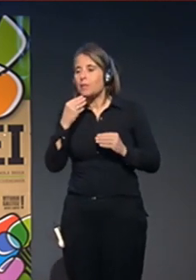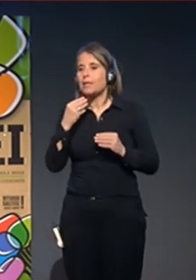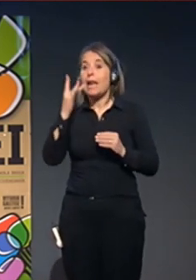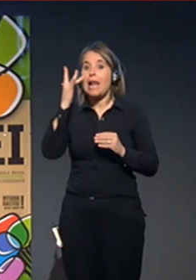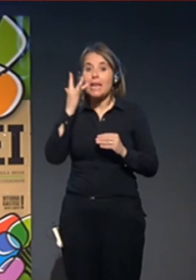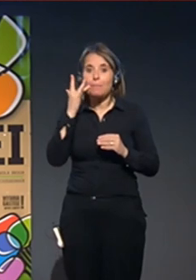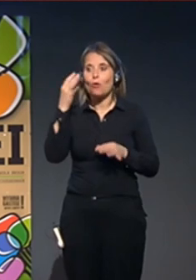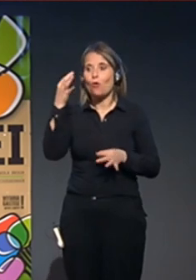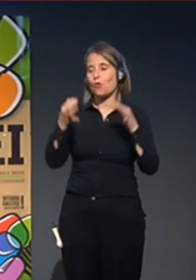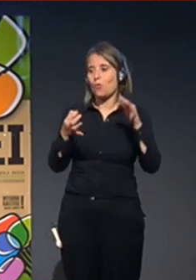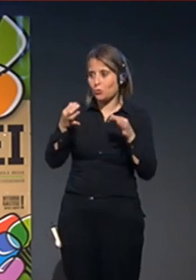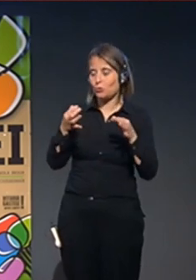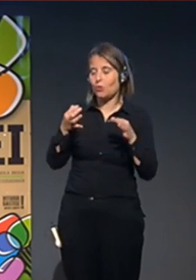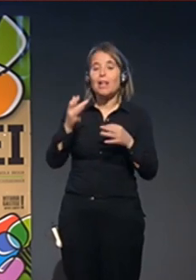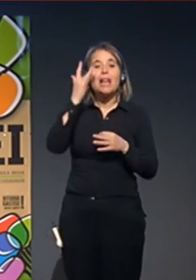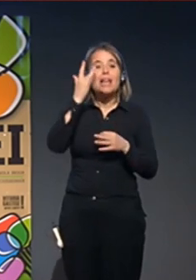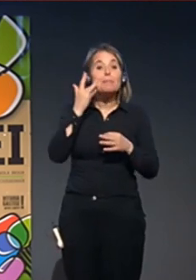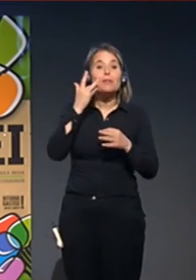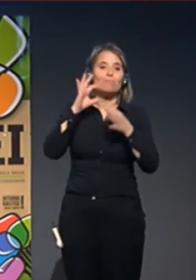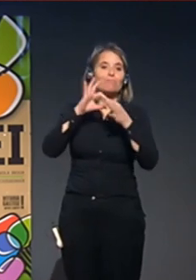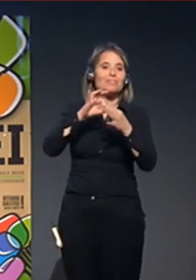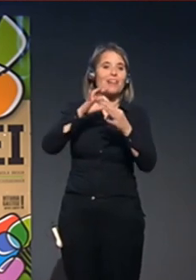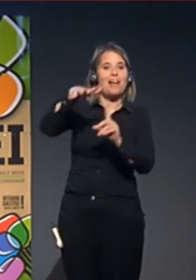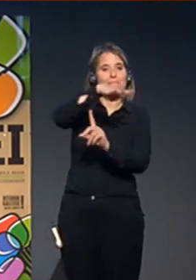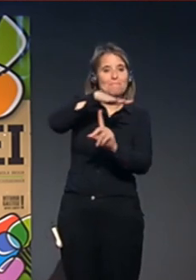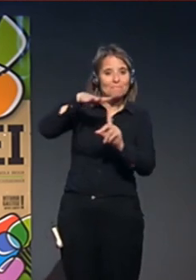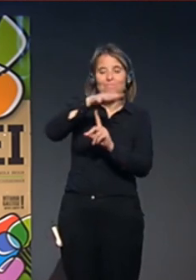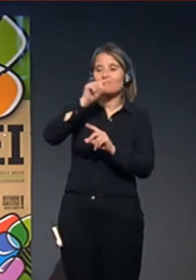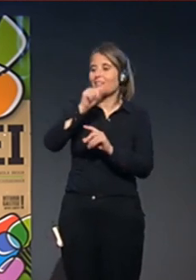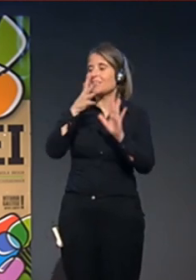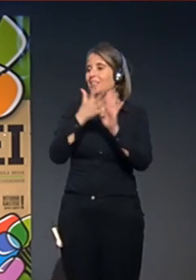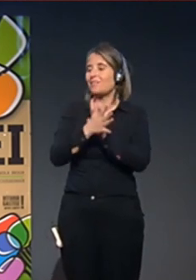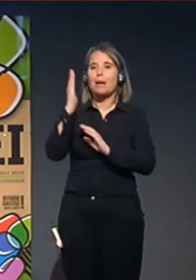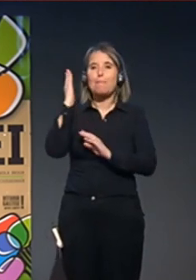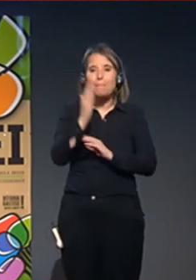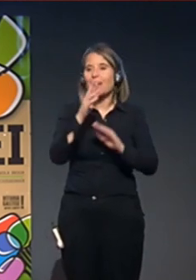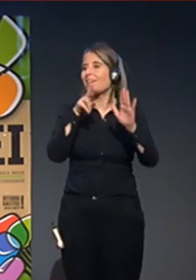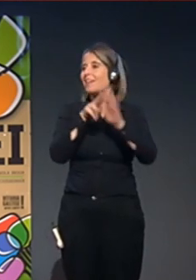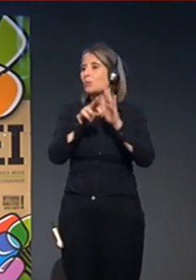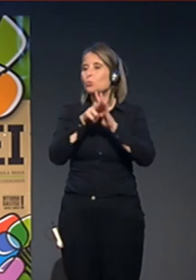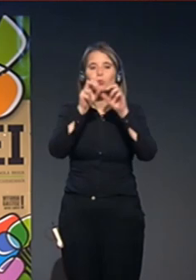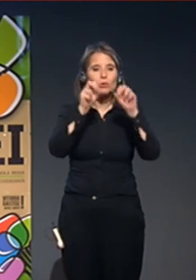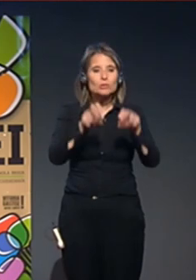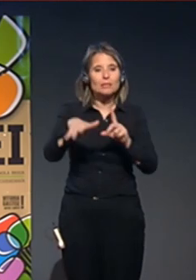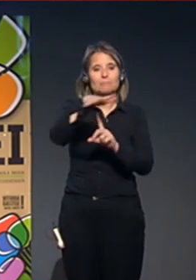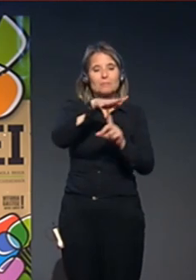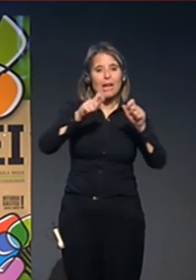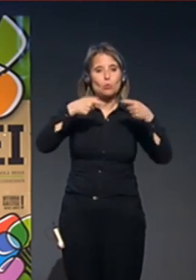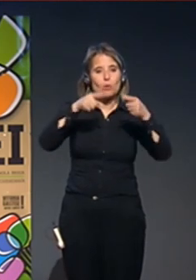lo justo limpio desde el punto de vista medioambiental que se haya producido sin dañar los recursos naturales del